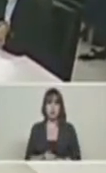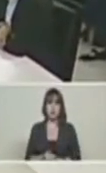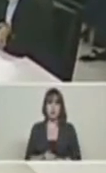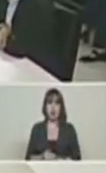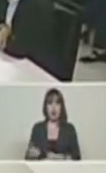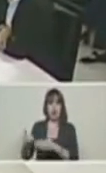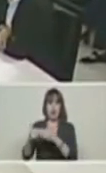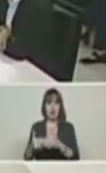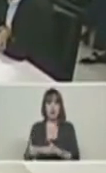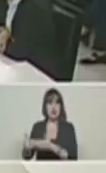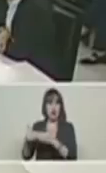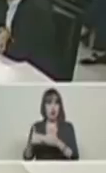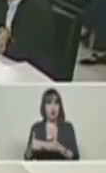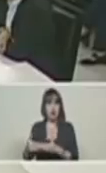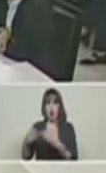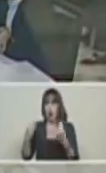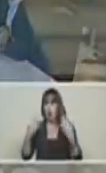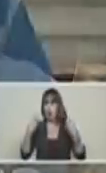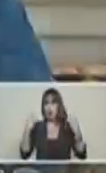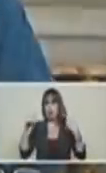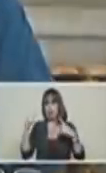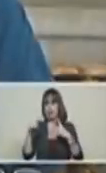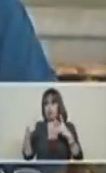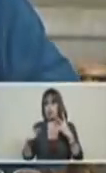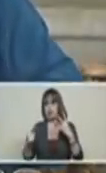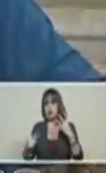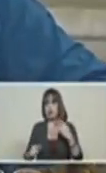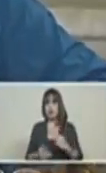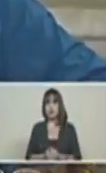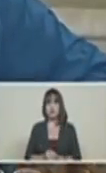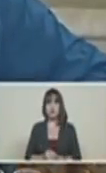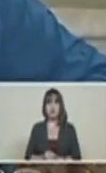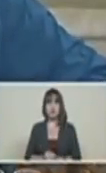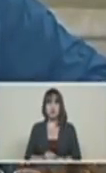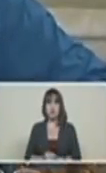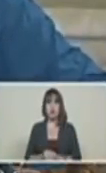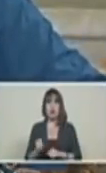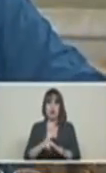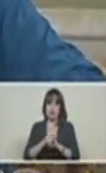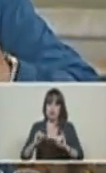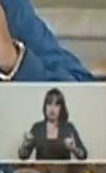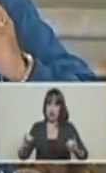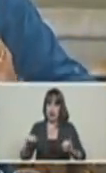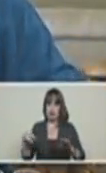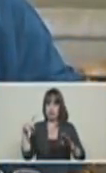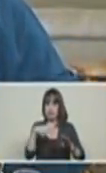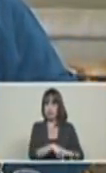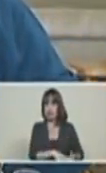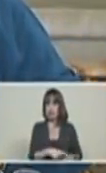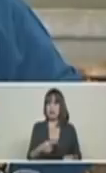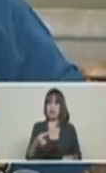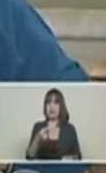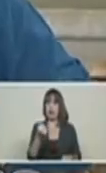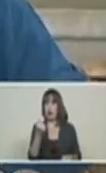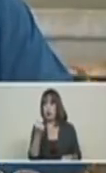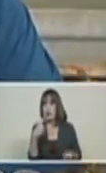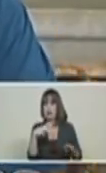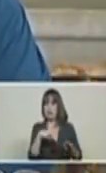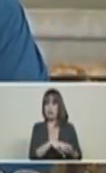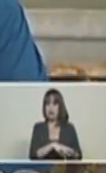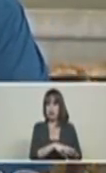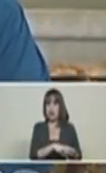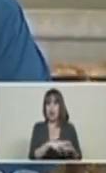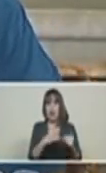estadounidense y por muchos otros factores. Vamos saliendo de la economía martirizada hacia